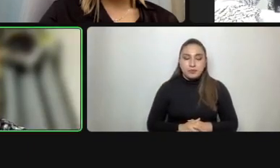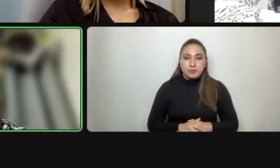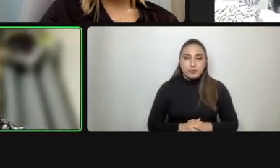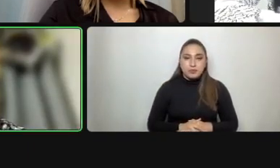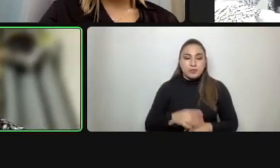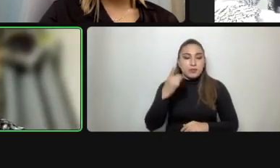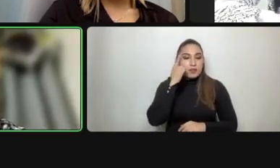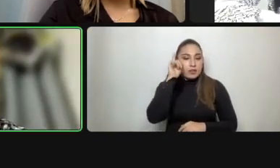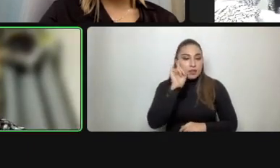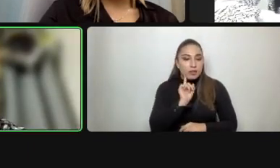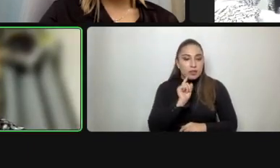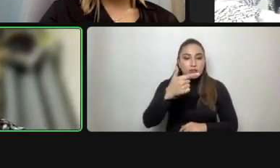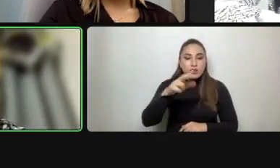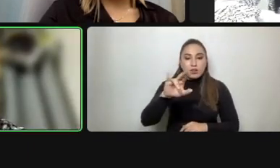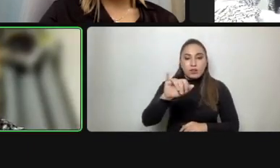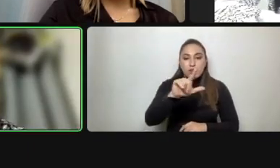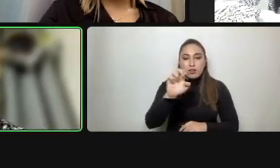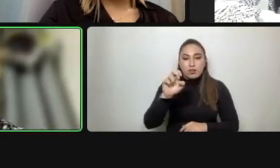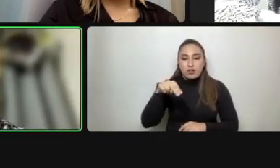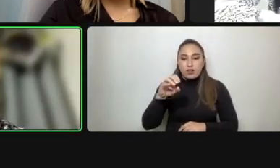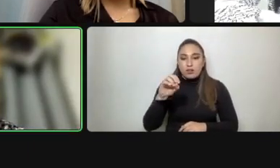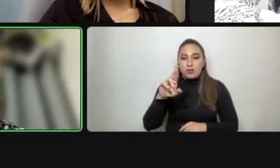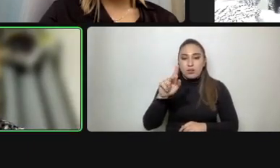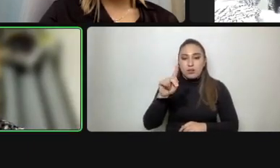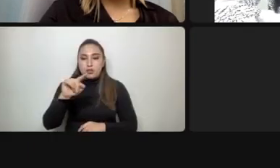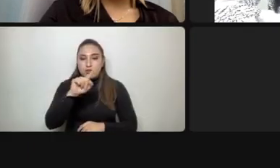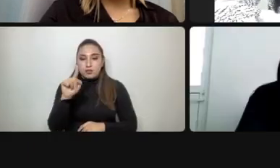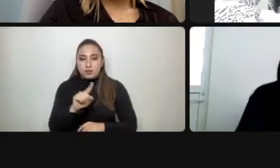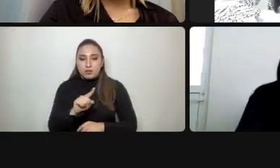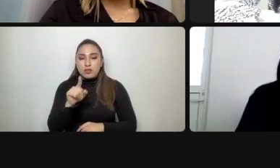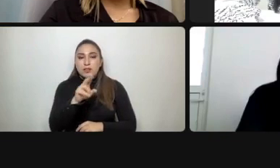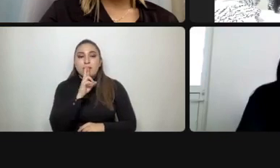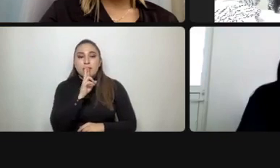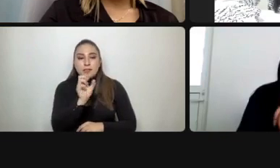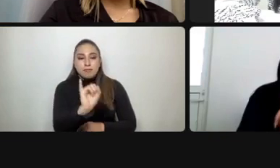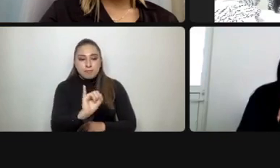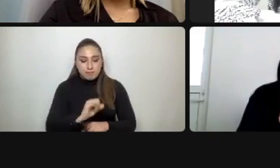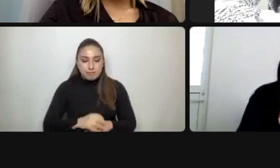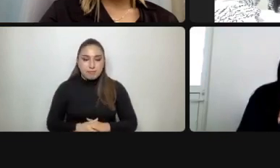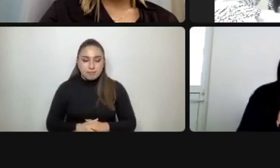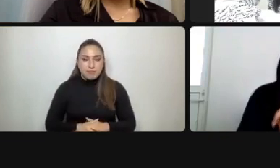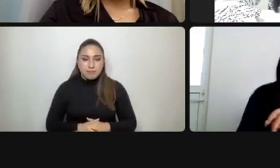Diputada Frida Jimena Guillén Ortiz. Frida Guillén, a favor.